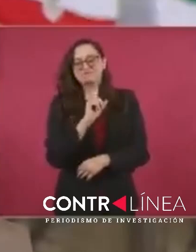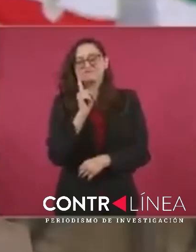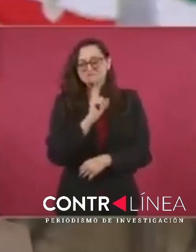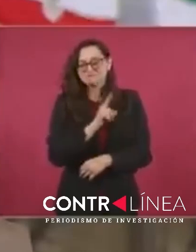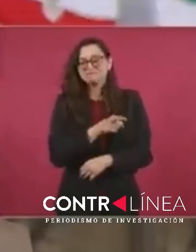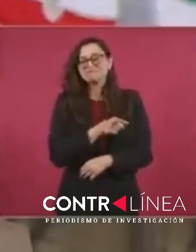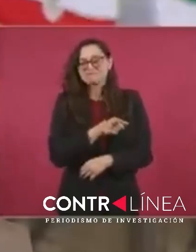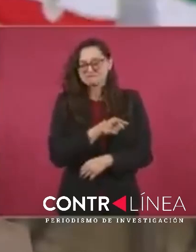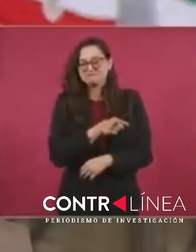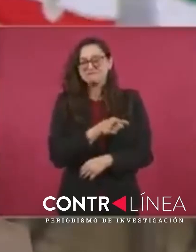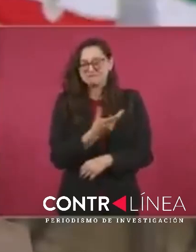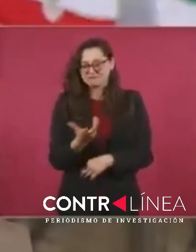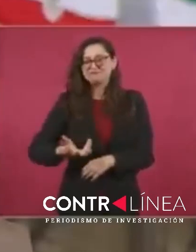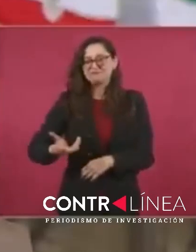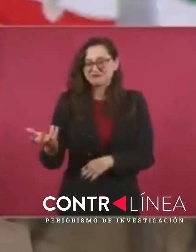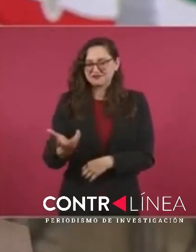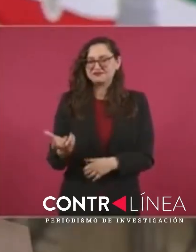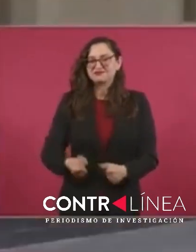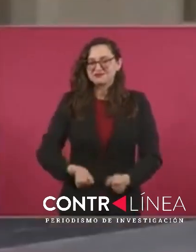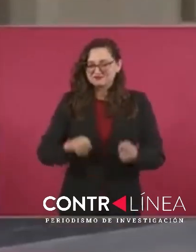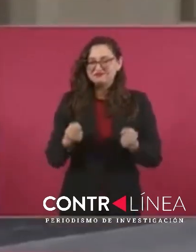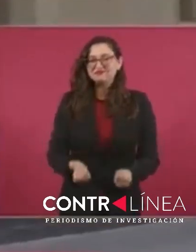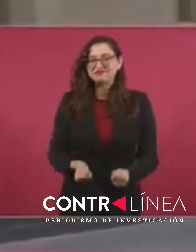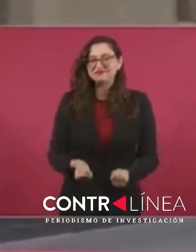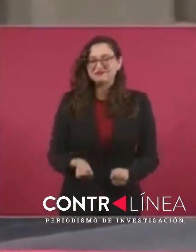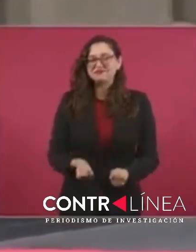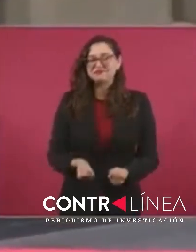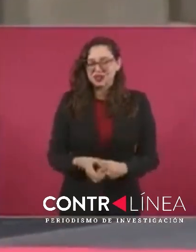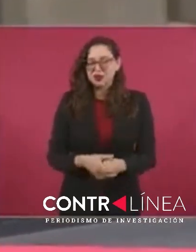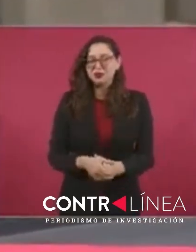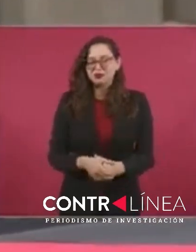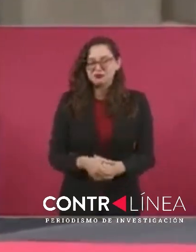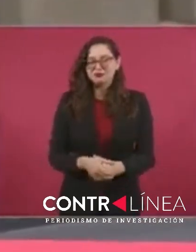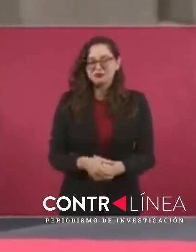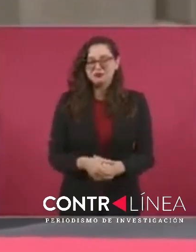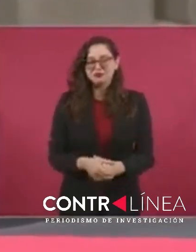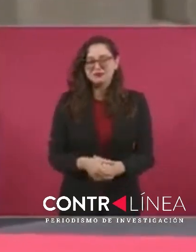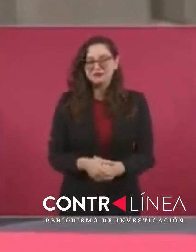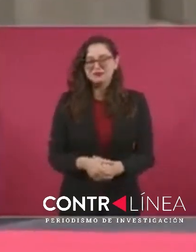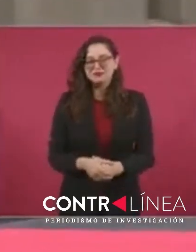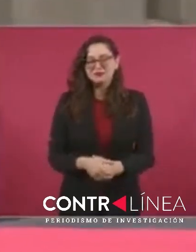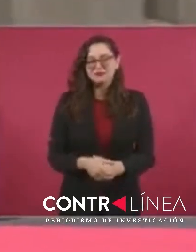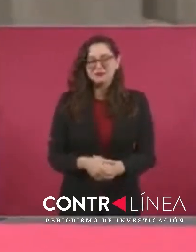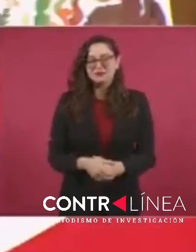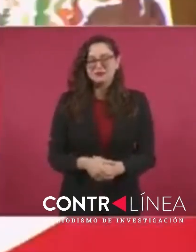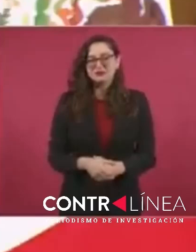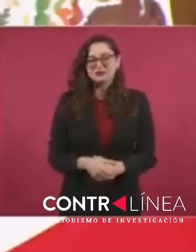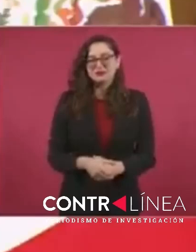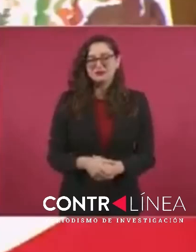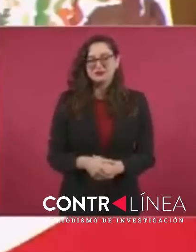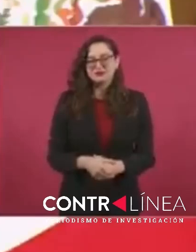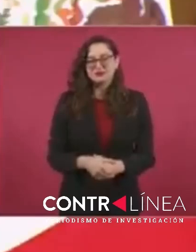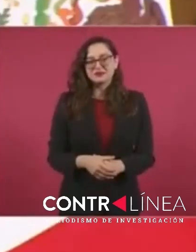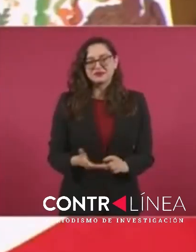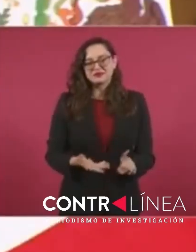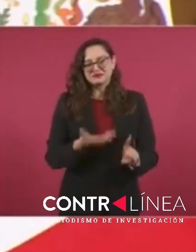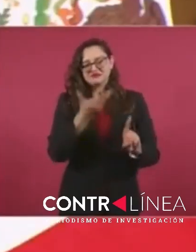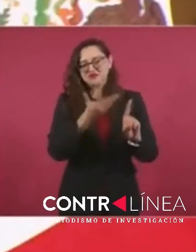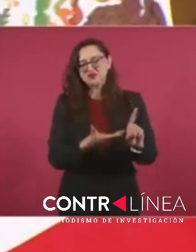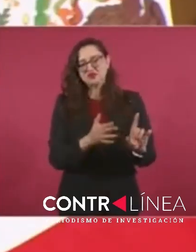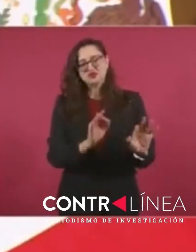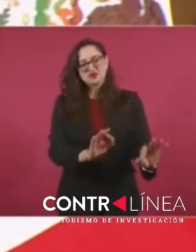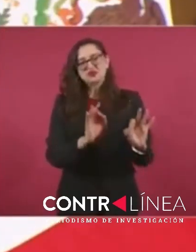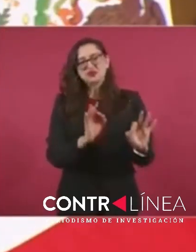absolutamente seguro que se van a concluir por lo extraordinario que es la presidenta